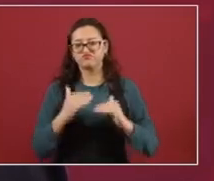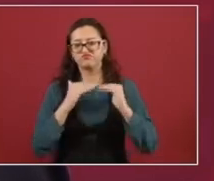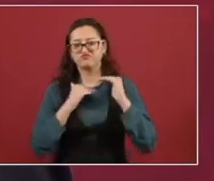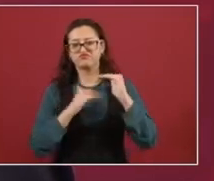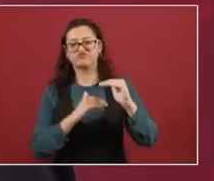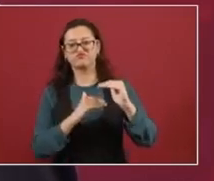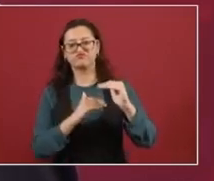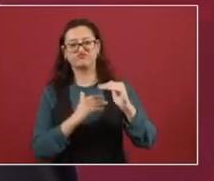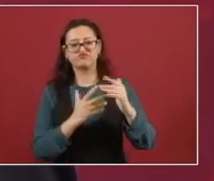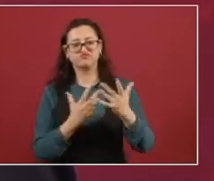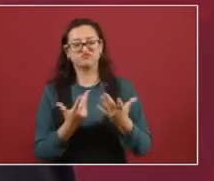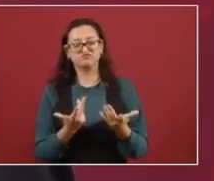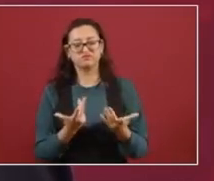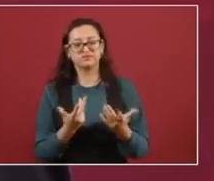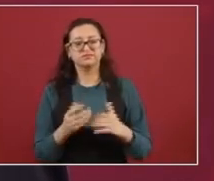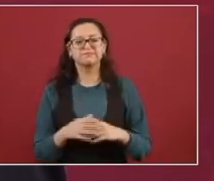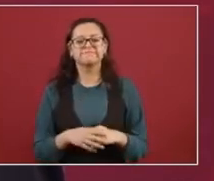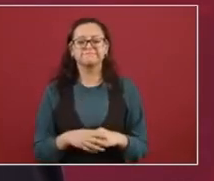limitadas,